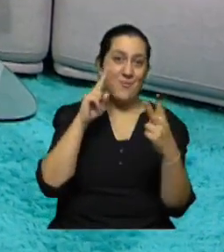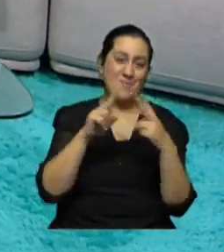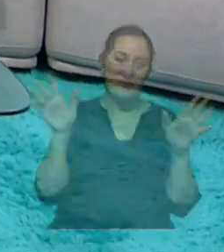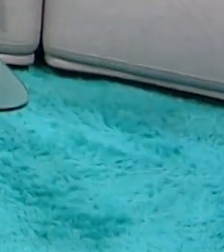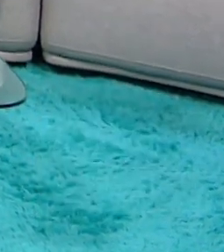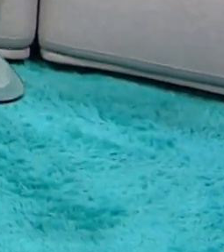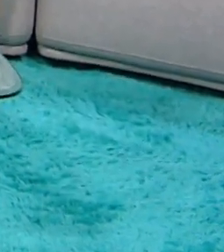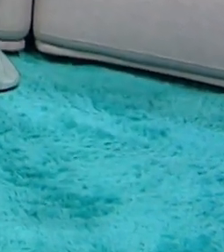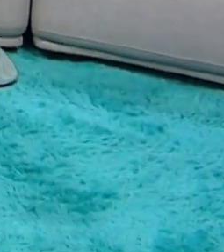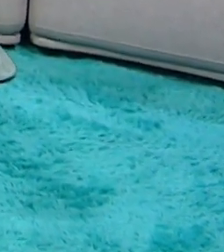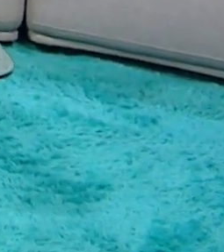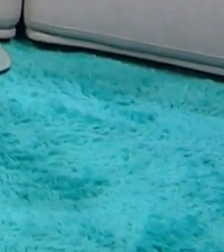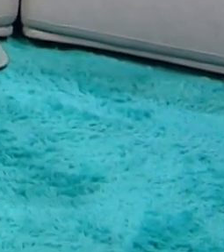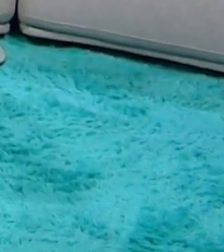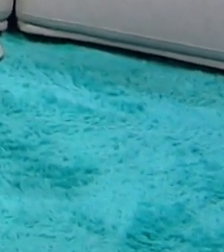Chao.